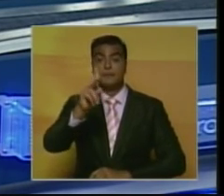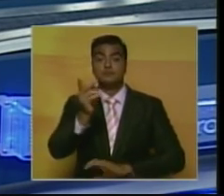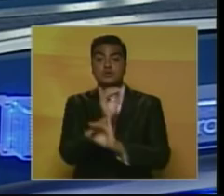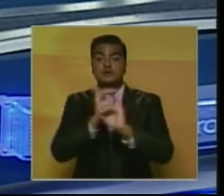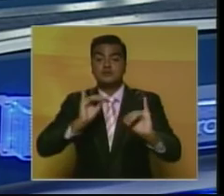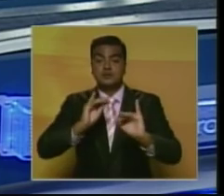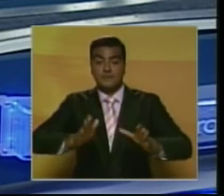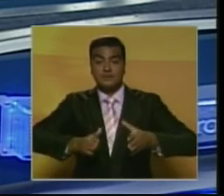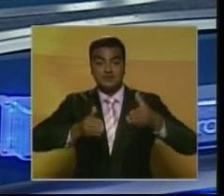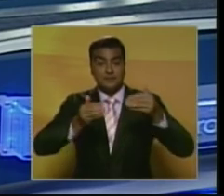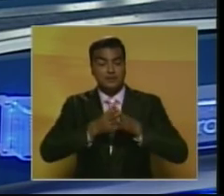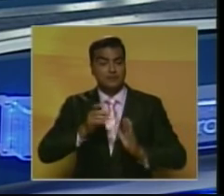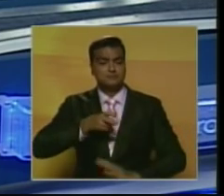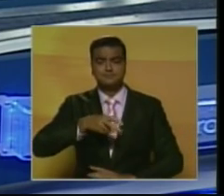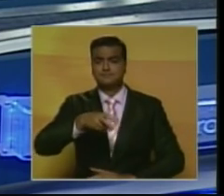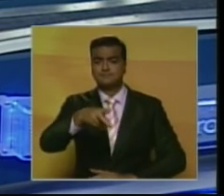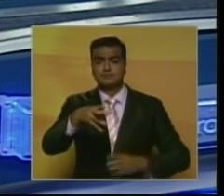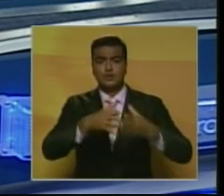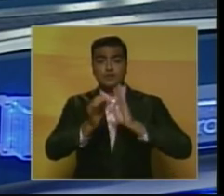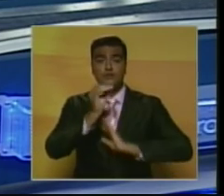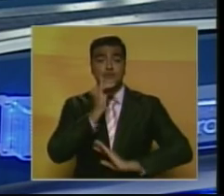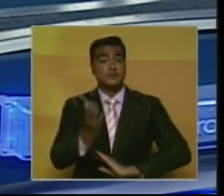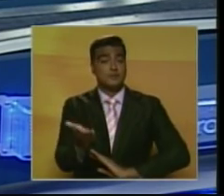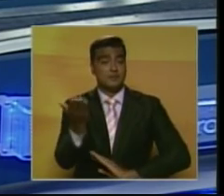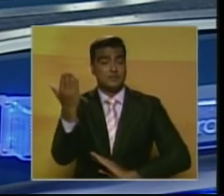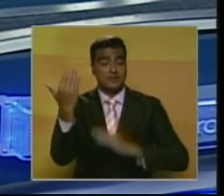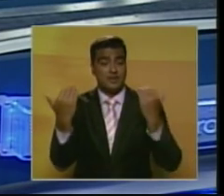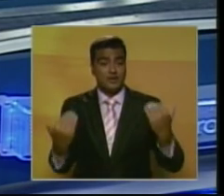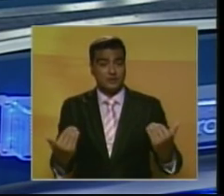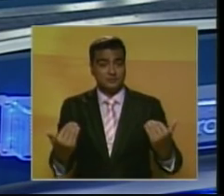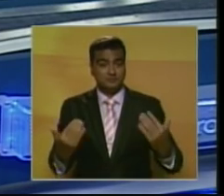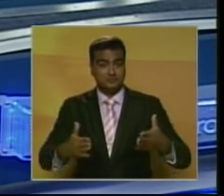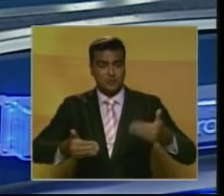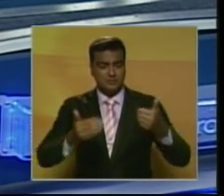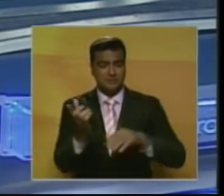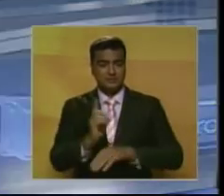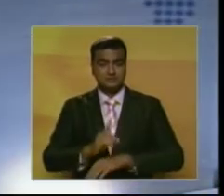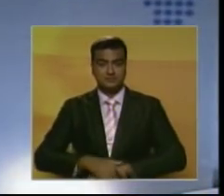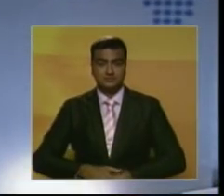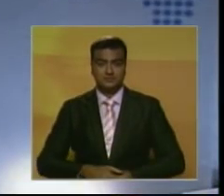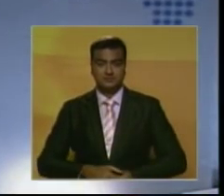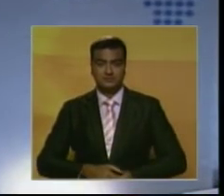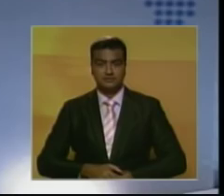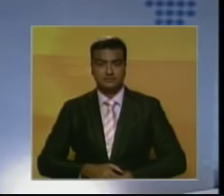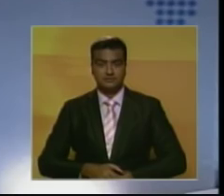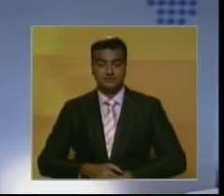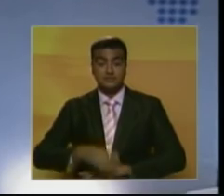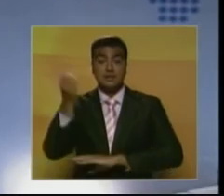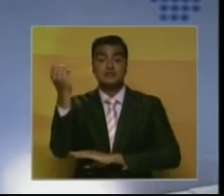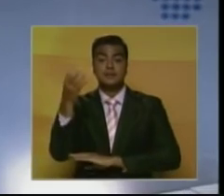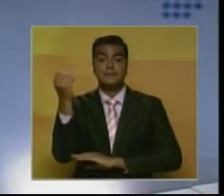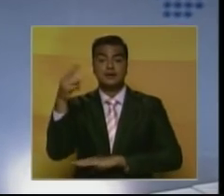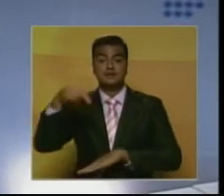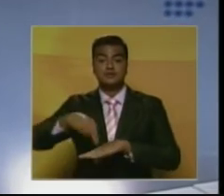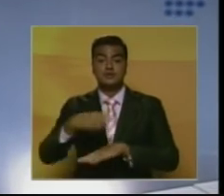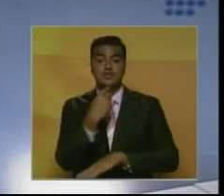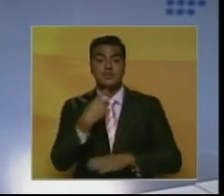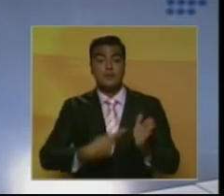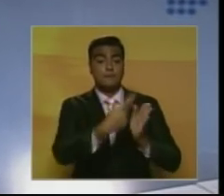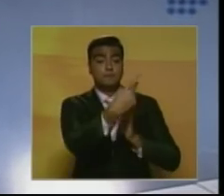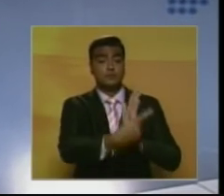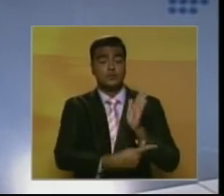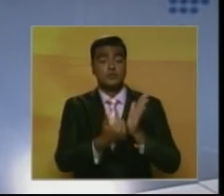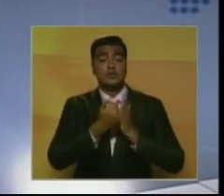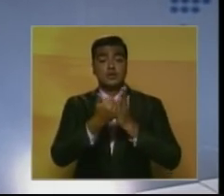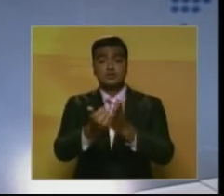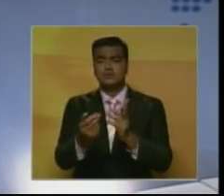ya iniciamos el recorrido por las noticias más destacadas hasta el momento y de inmediato comenzamos. La Asamblea Nacional recibió el proyecto de